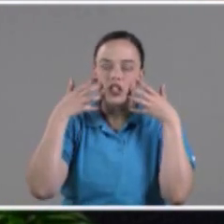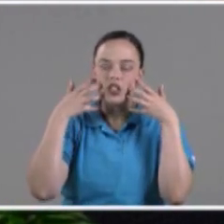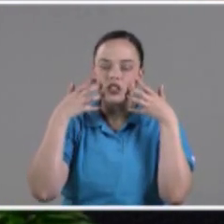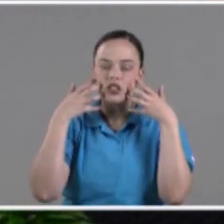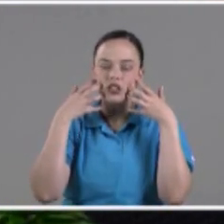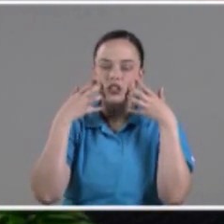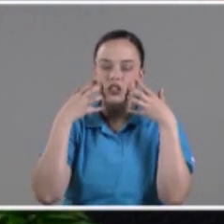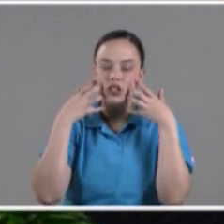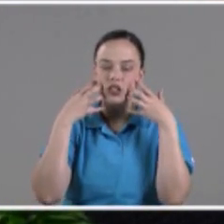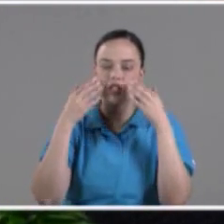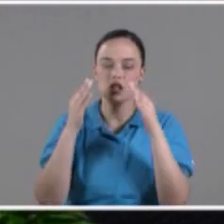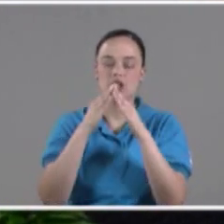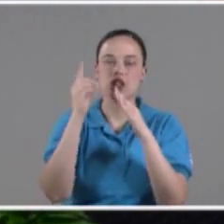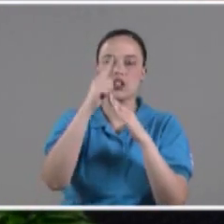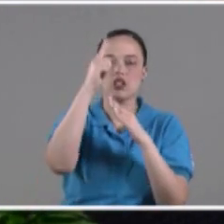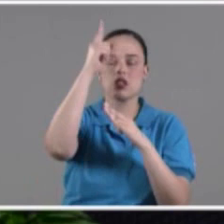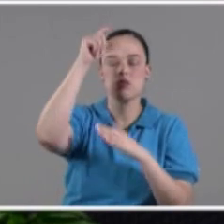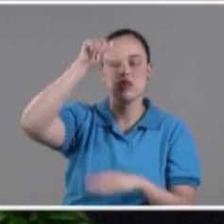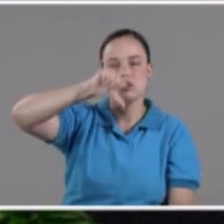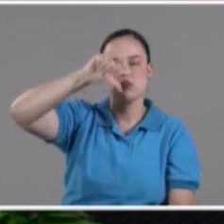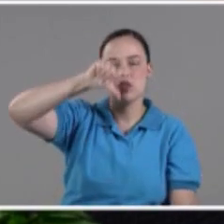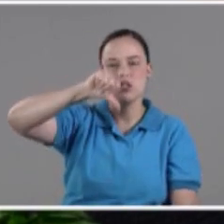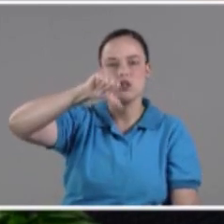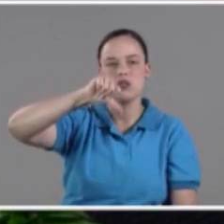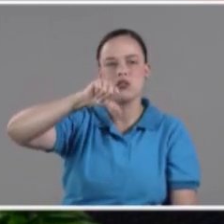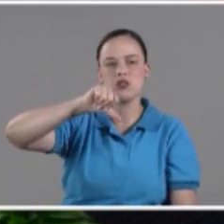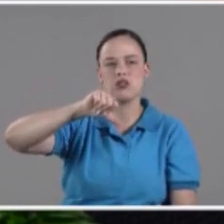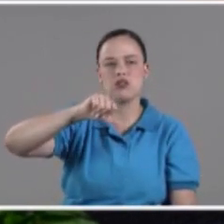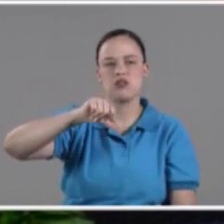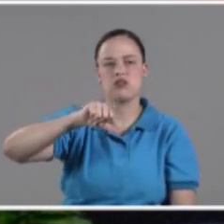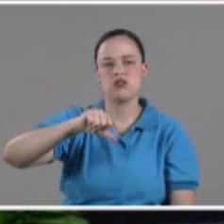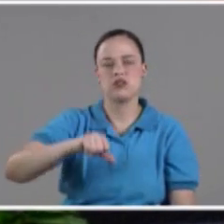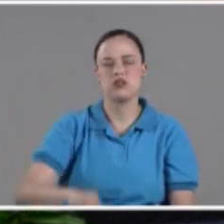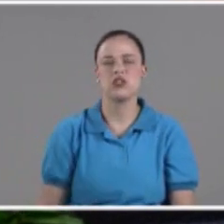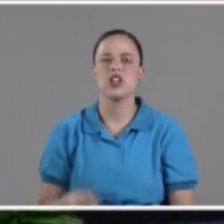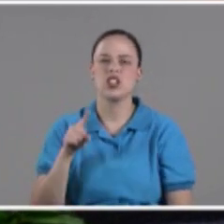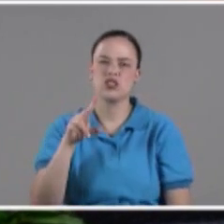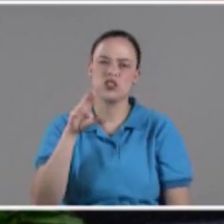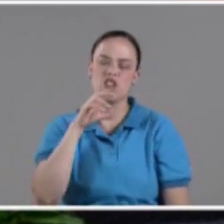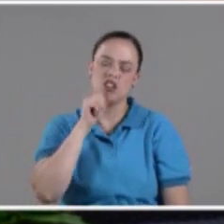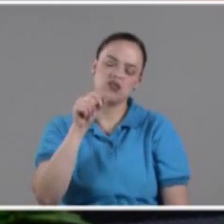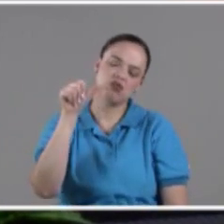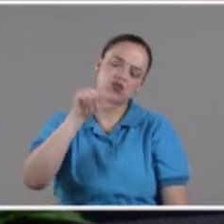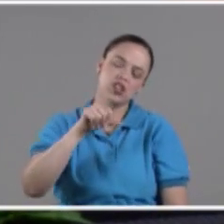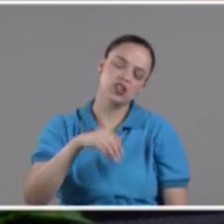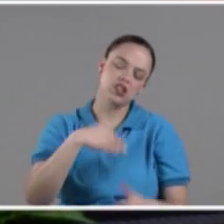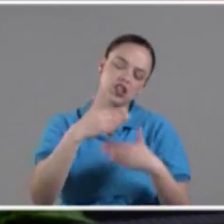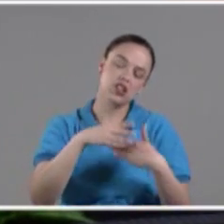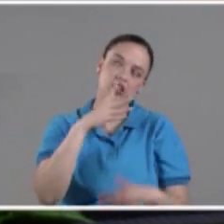ante en templos paganos y ofensivo delante de Dios